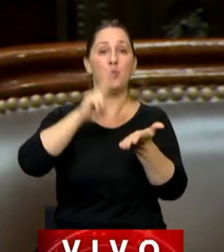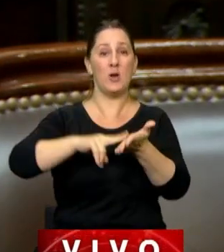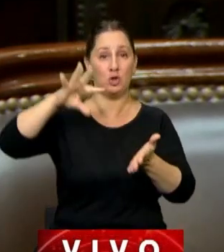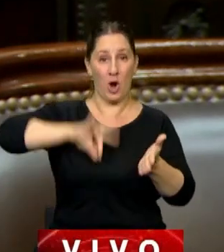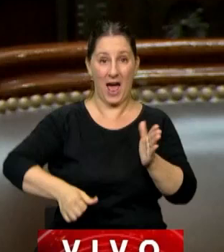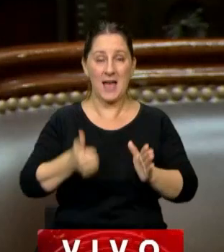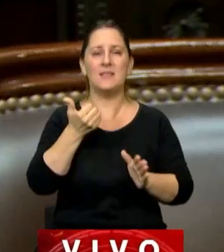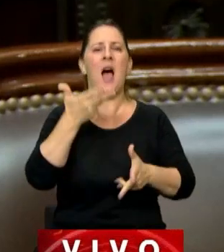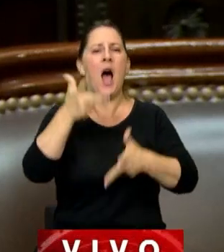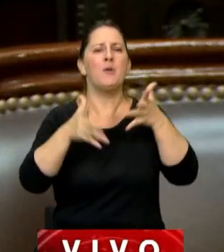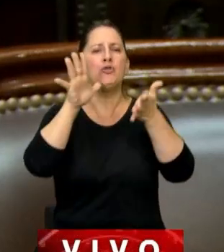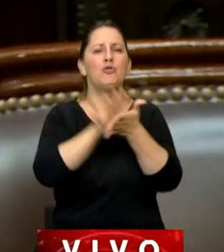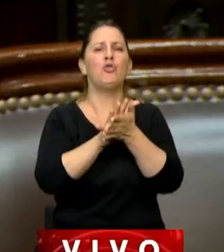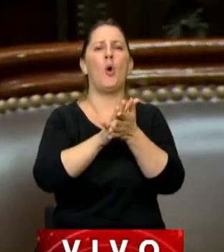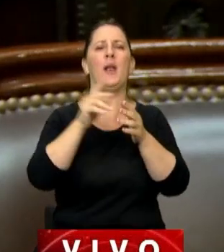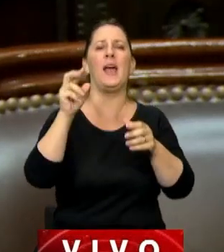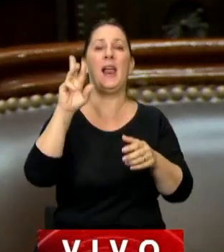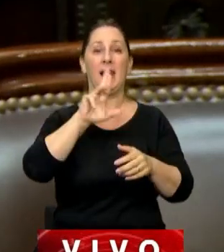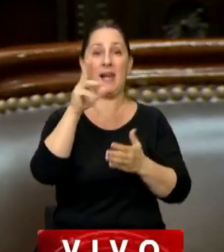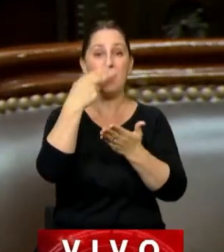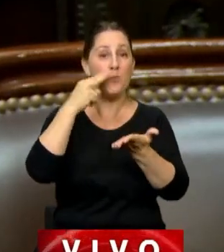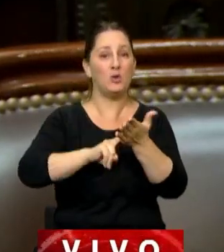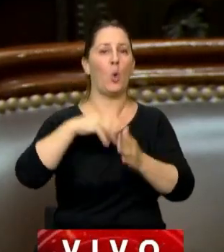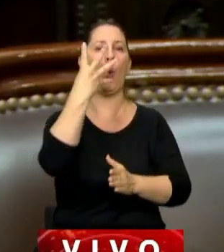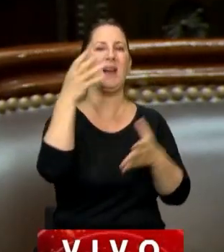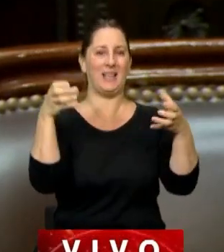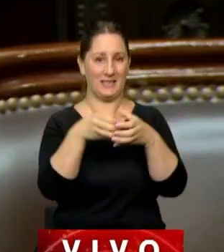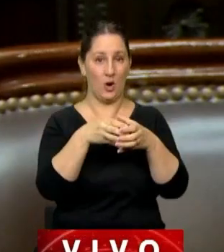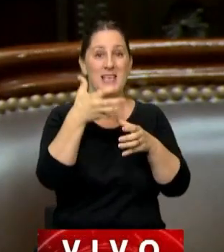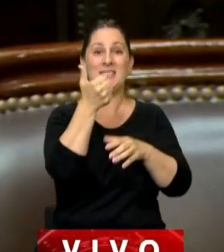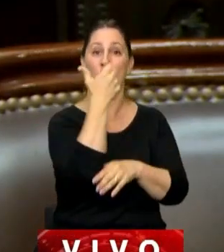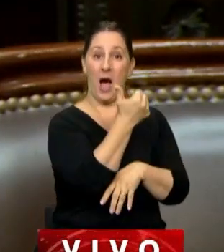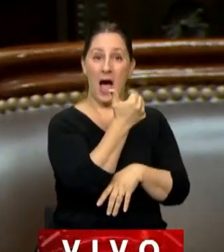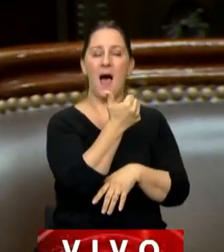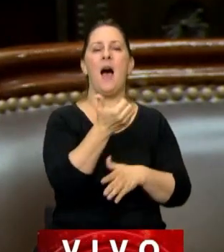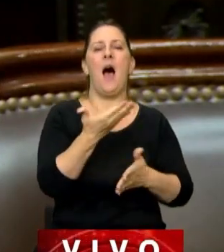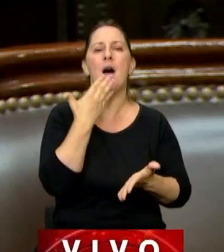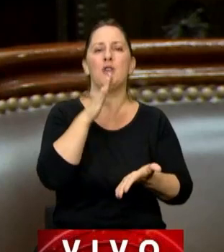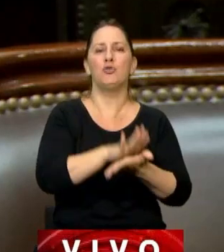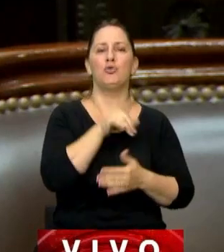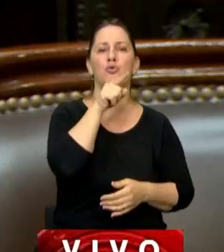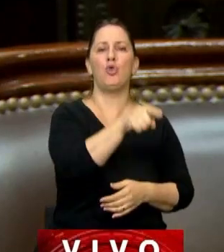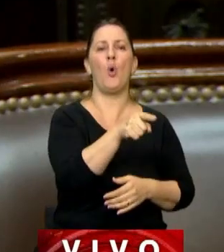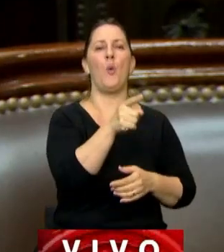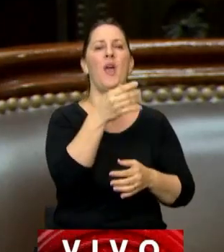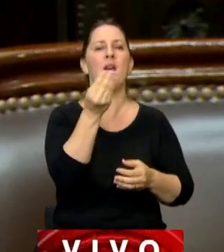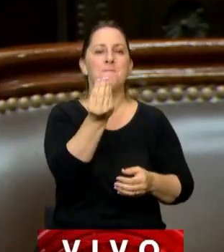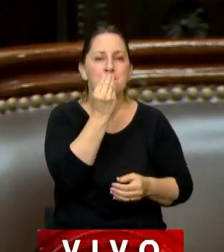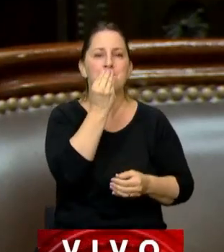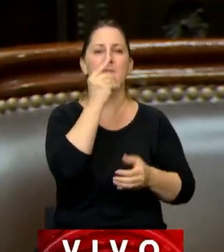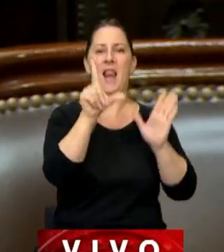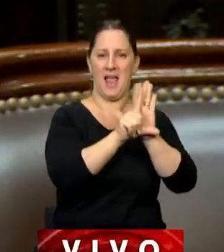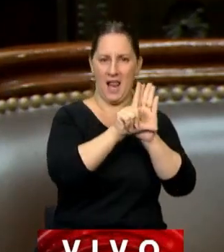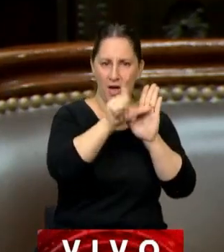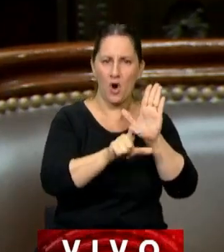habla específicamente de las rentas de cuarta categoría y el inciso A habla de las dietas de los